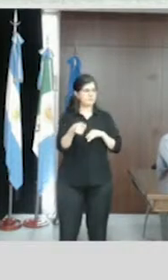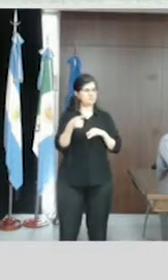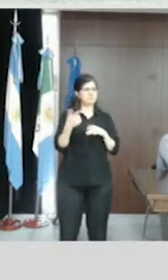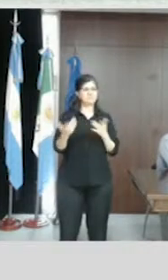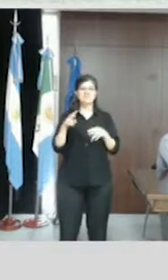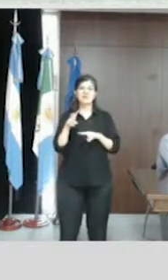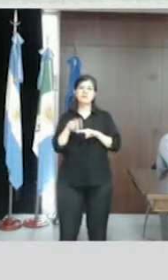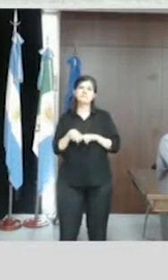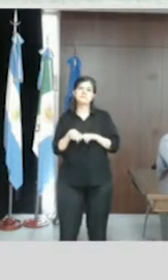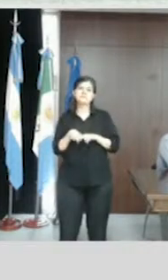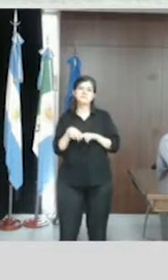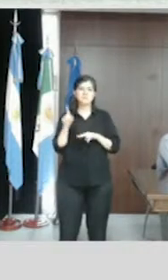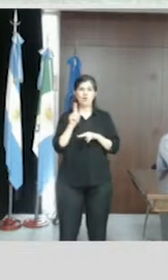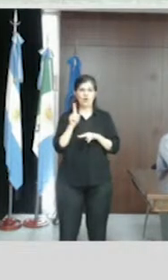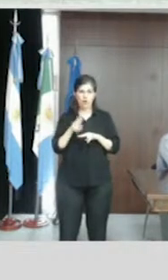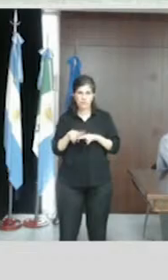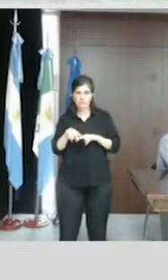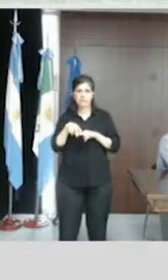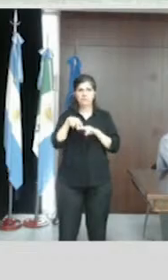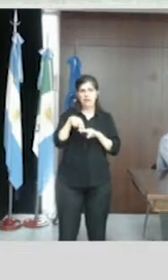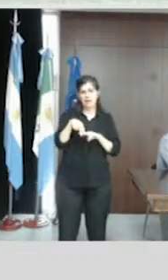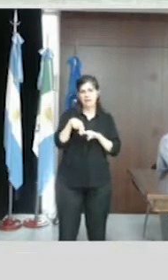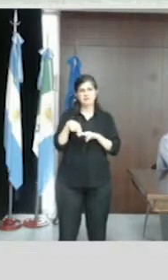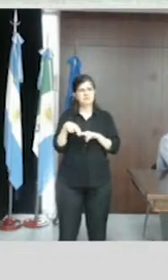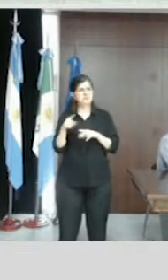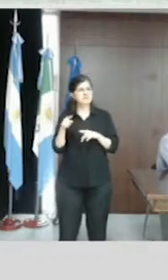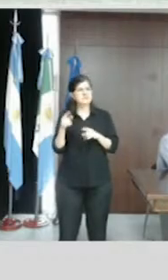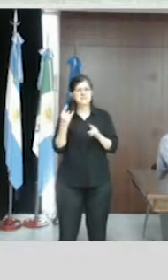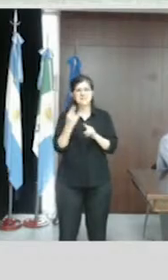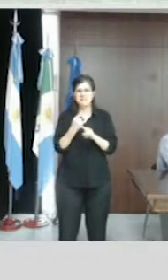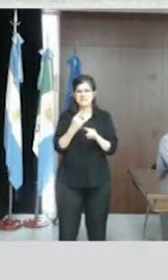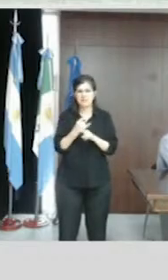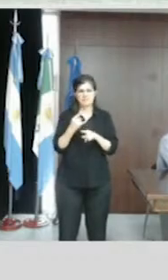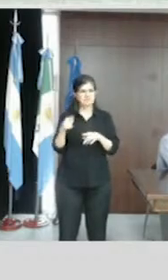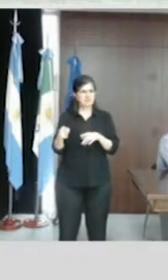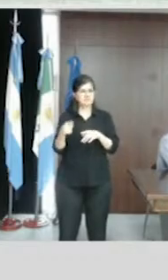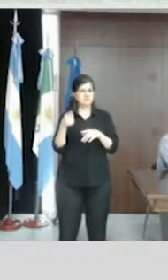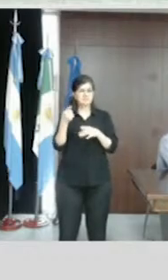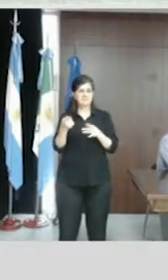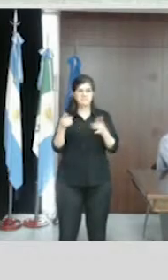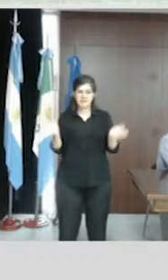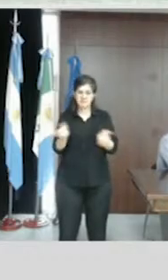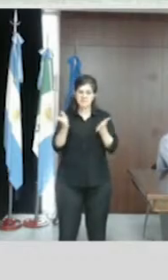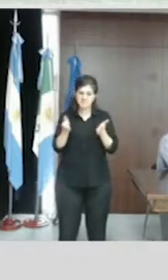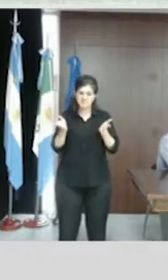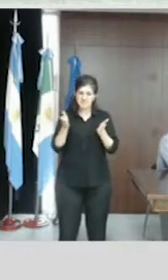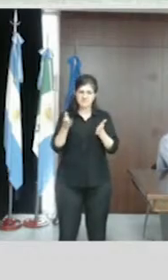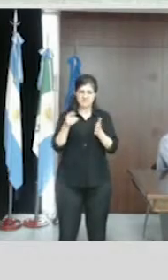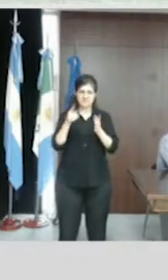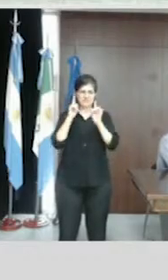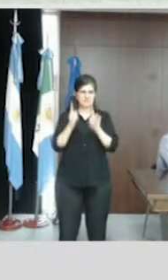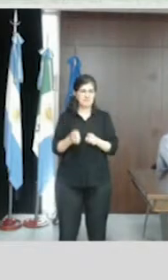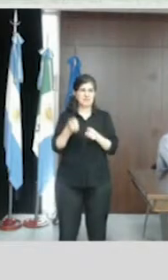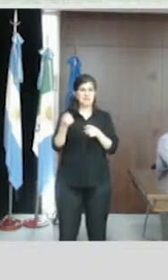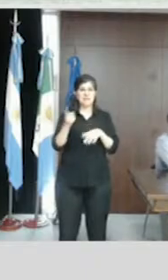postración, salir del decúbito, toda vez que se pueda. Salvo también aprender a reconocer el